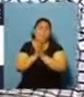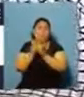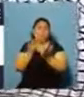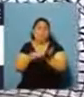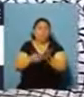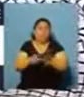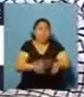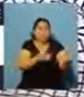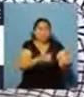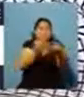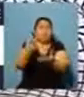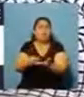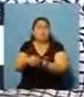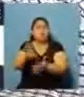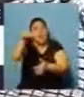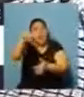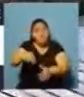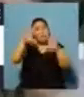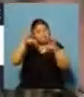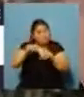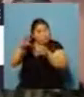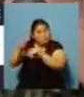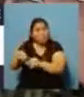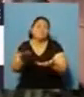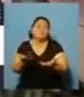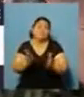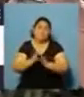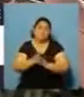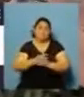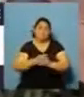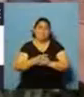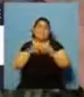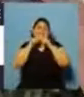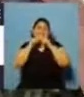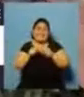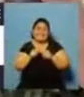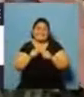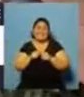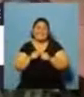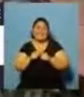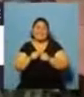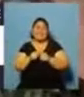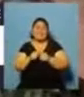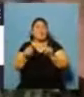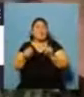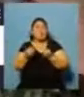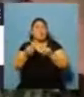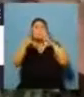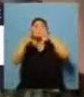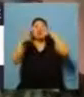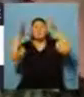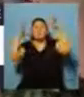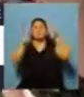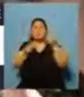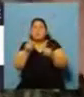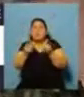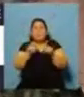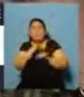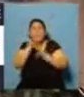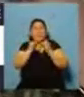y poder atacar estos que están activos. Secretaria, el tema del factor climático, ¿cómo se anuncia o